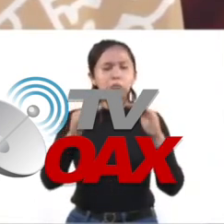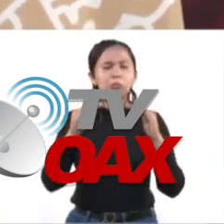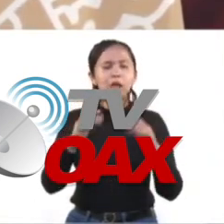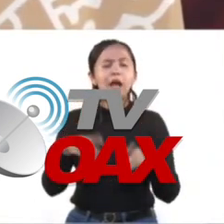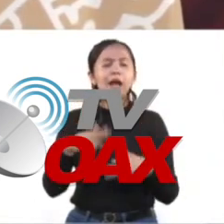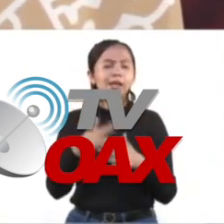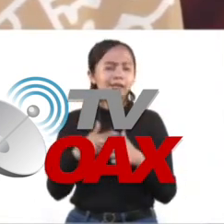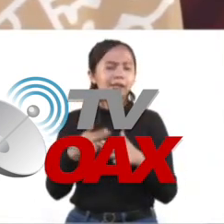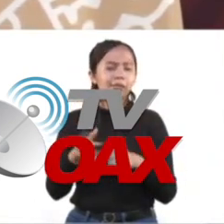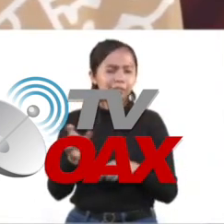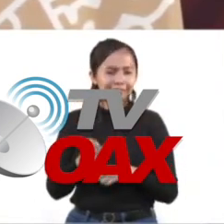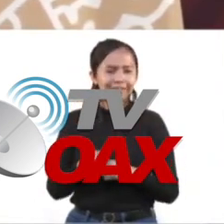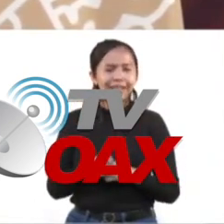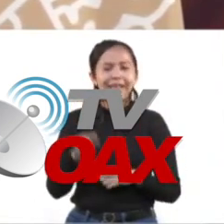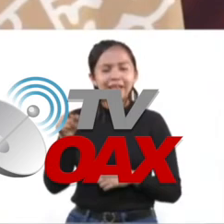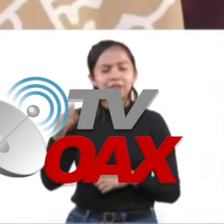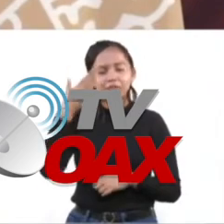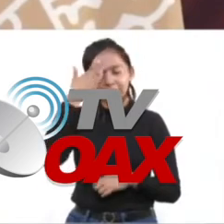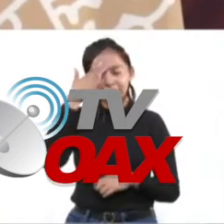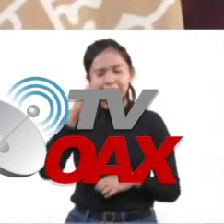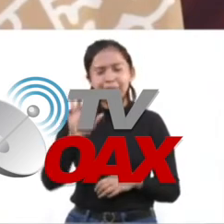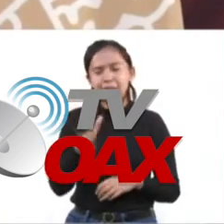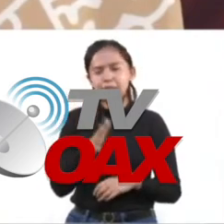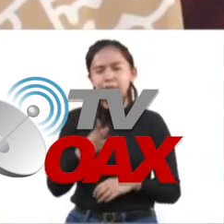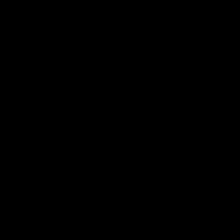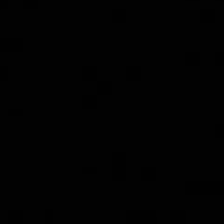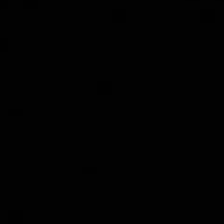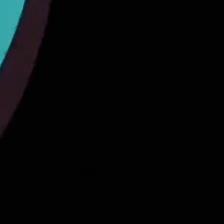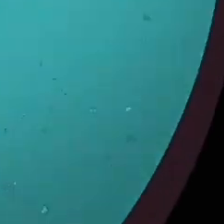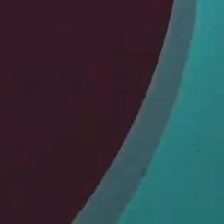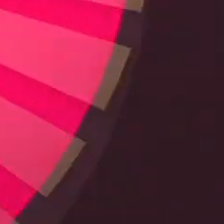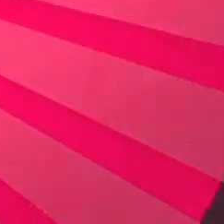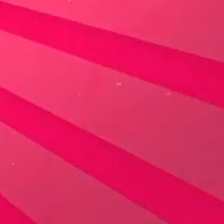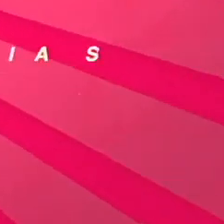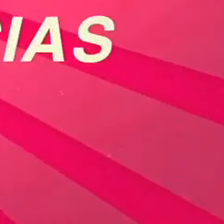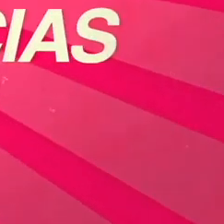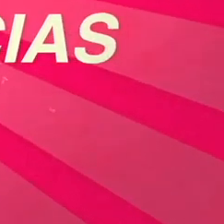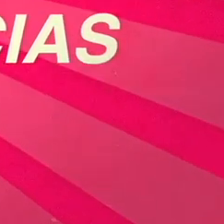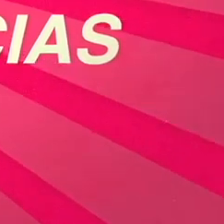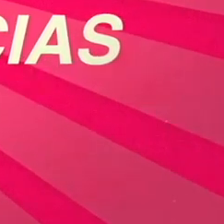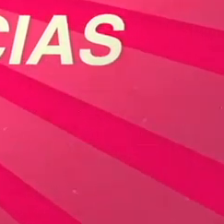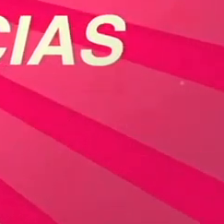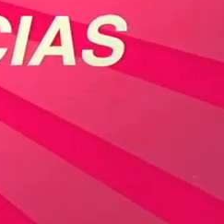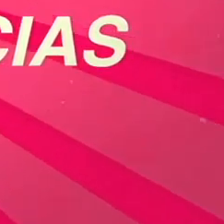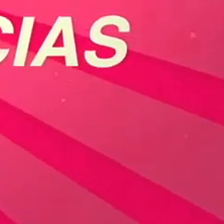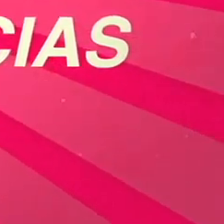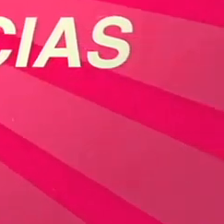presupuesto de todas maneras, que es público, sobre 2.600 millones.